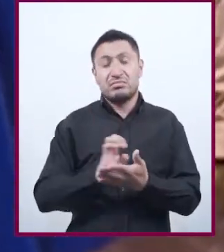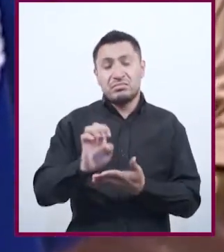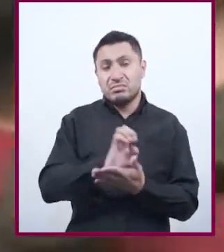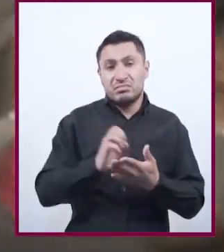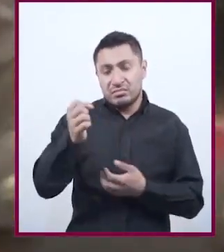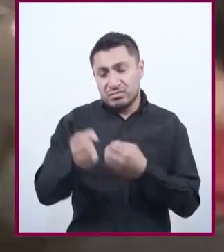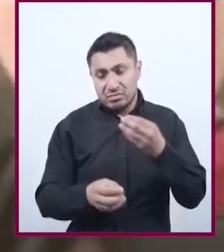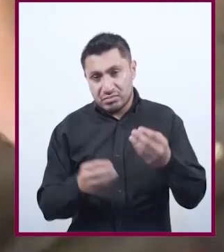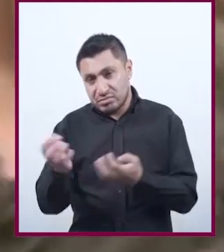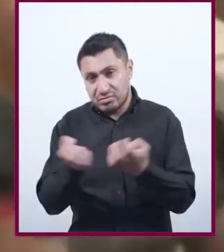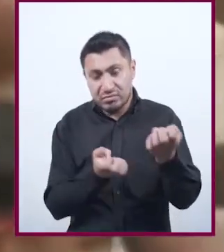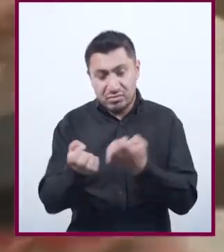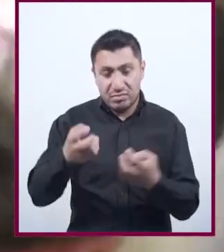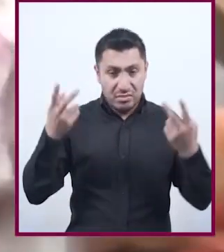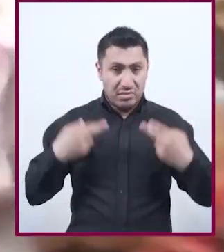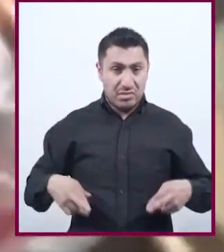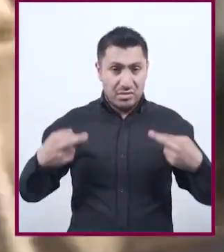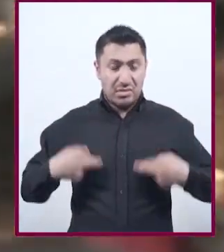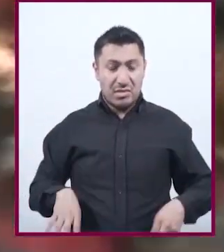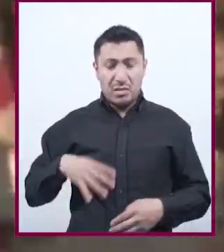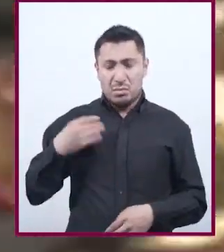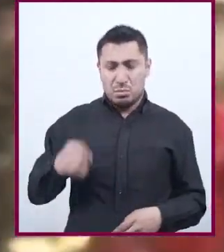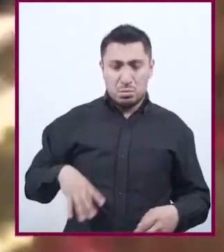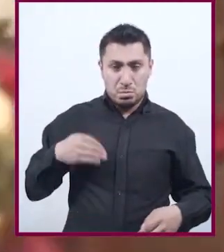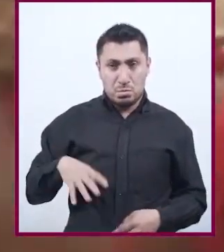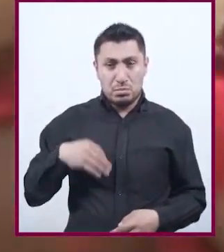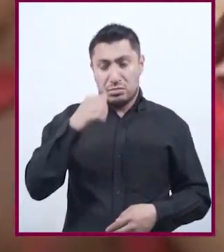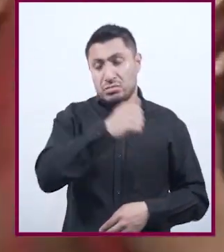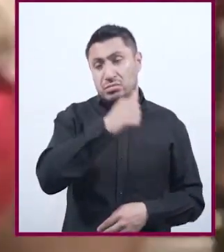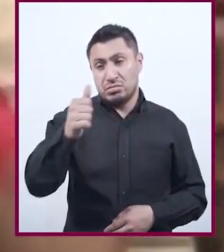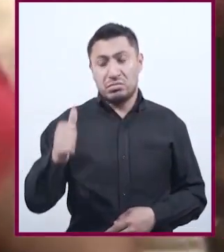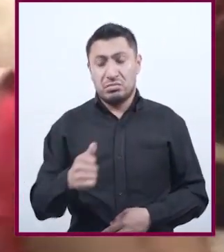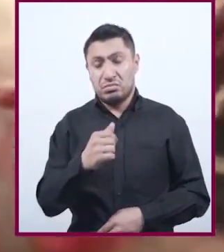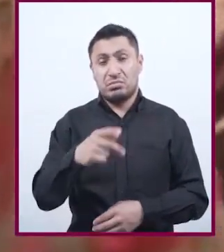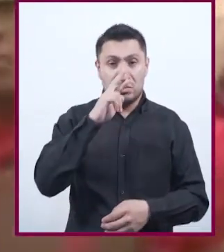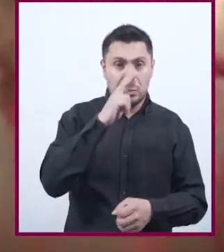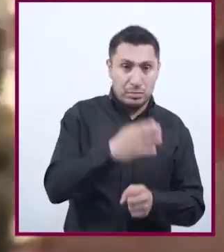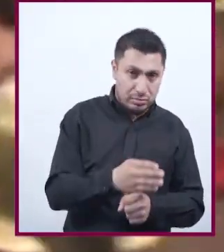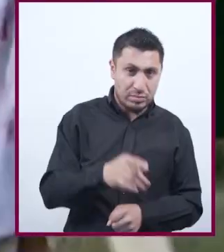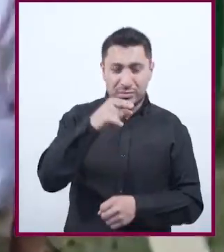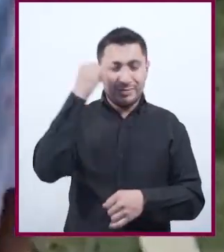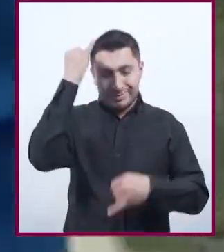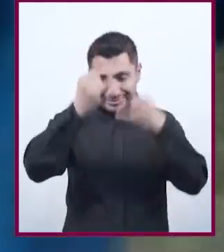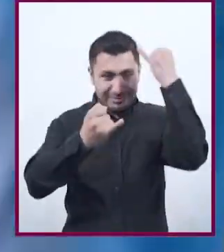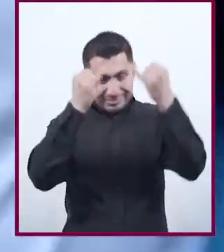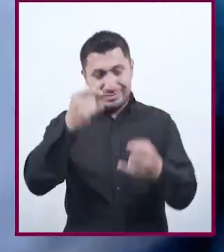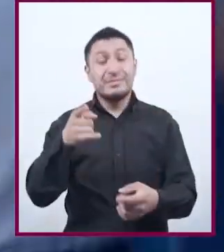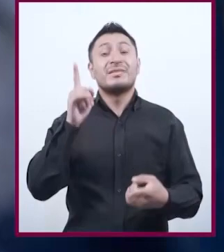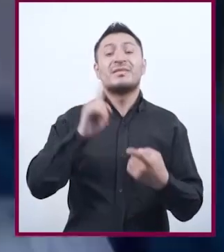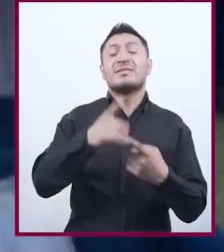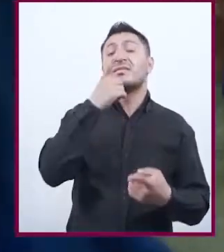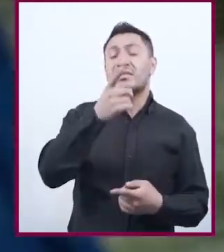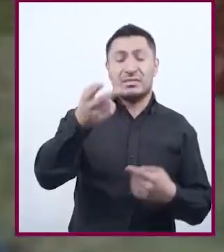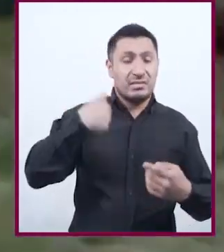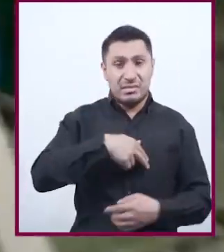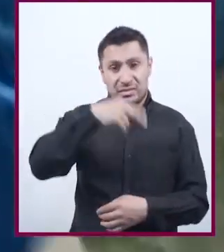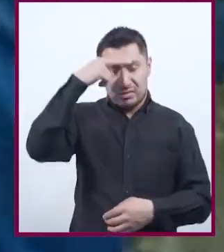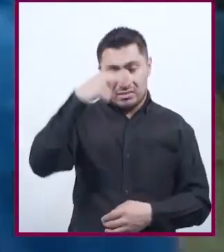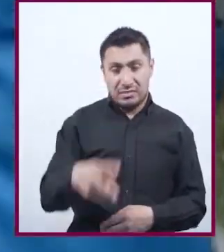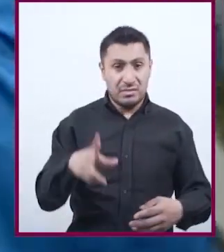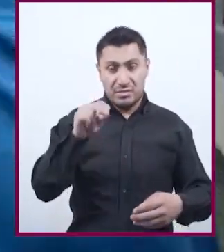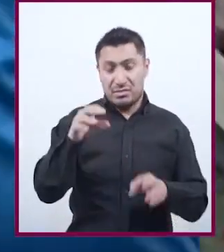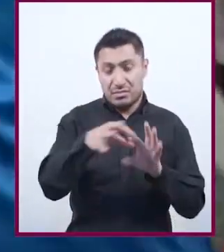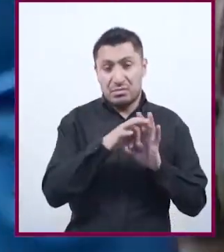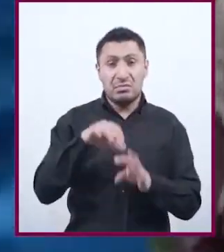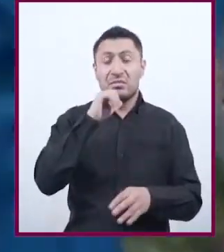los ensayos, el vestuario, grandes esfuerzos y cada quien en su papel. ¿Lo puedes imaginar? ¿Quién dice que los mexicanos